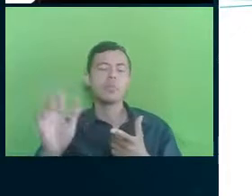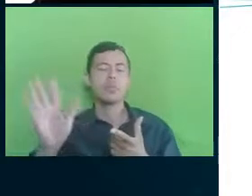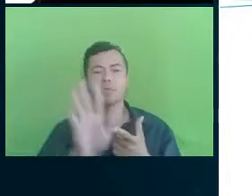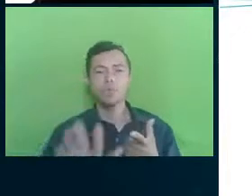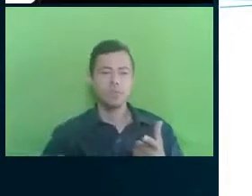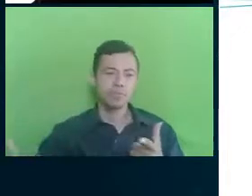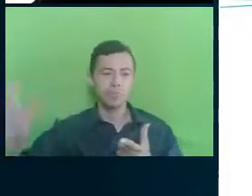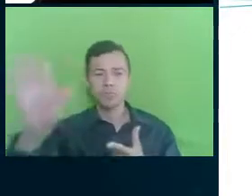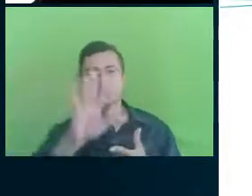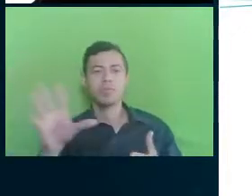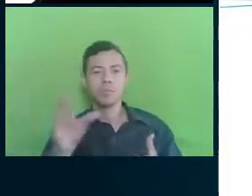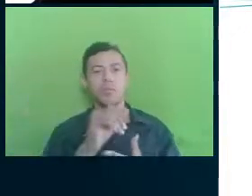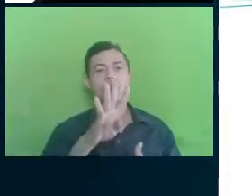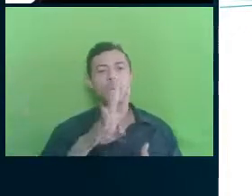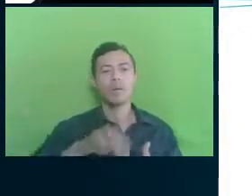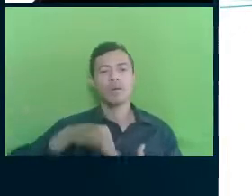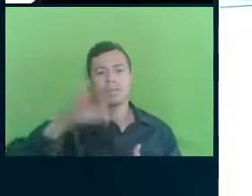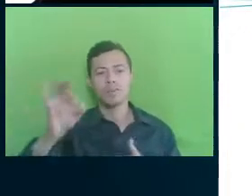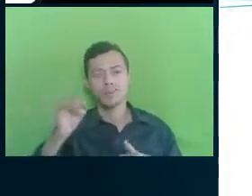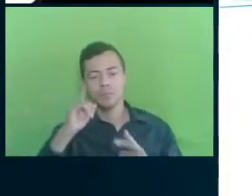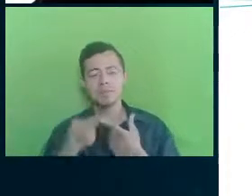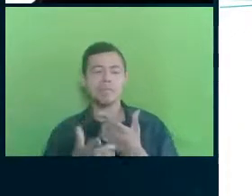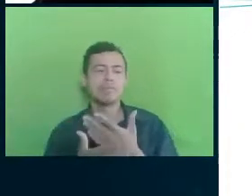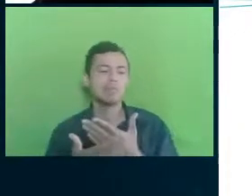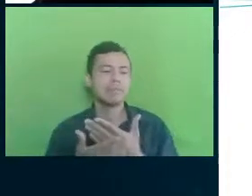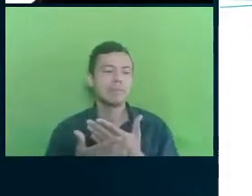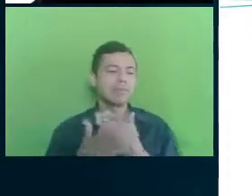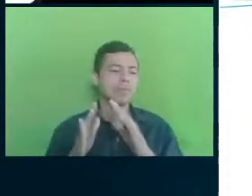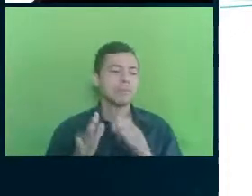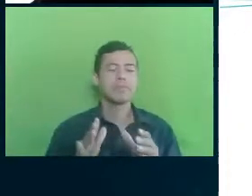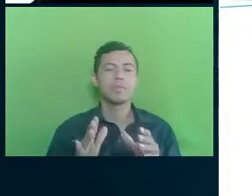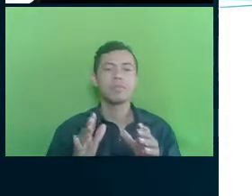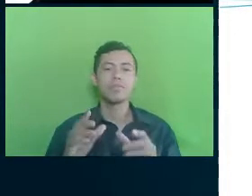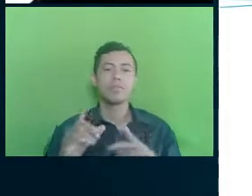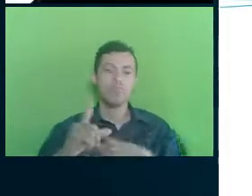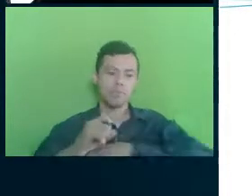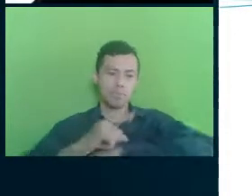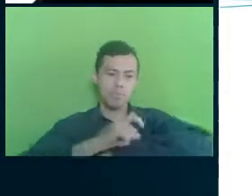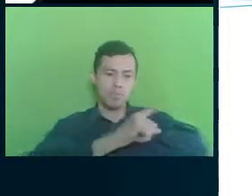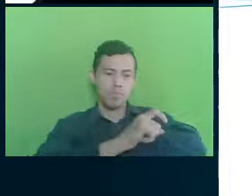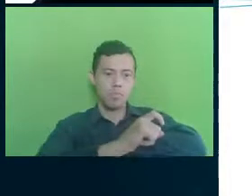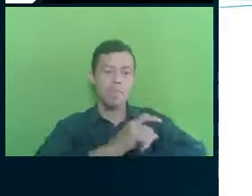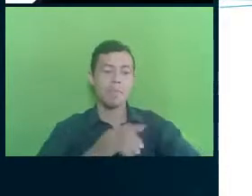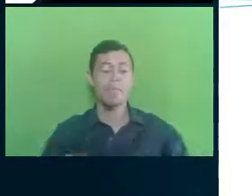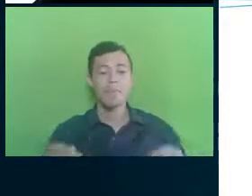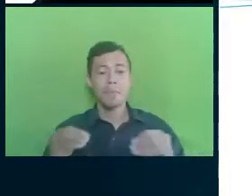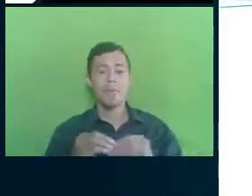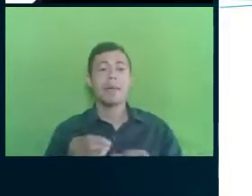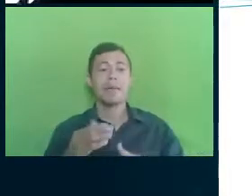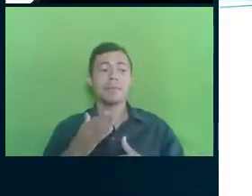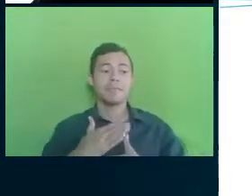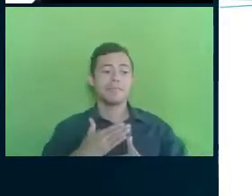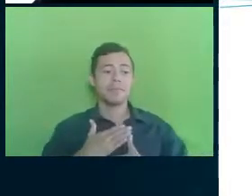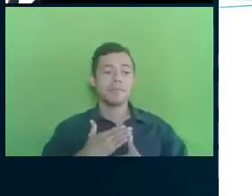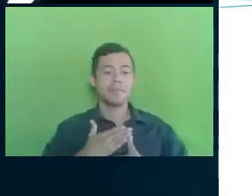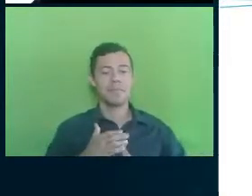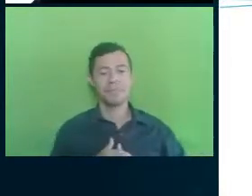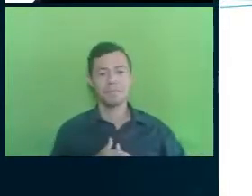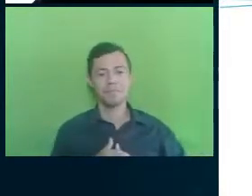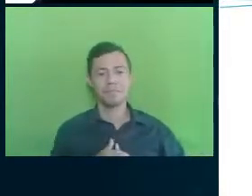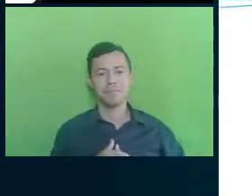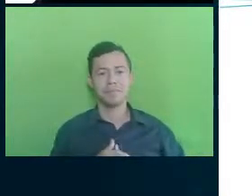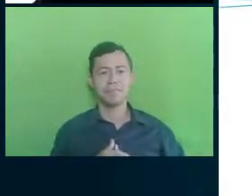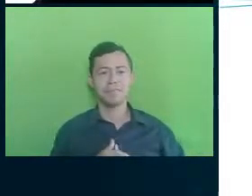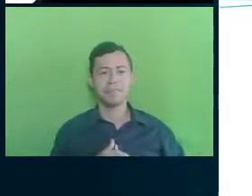Hoy en día cerca del 40% del Internet fluye a través de las redes de Google y son nuestras propias redes. Toda la data,